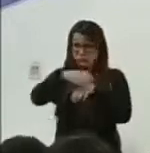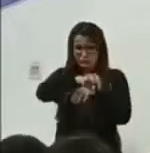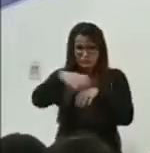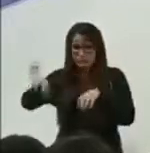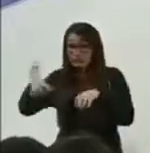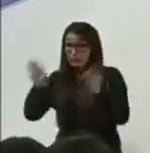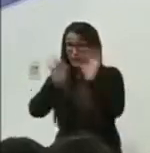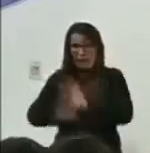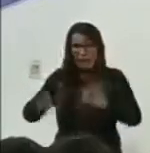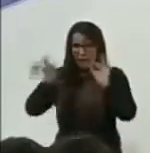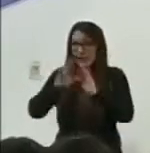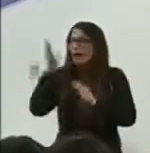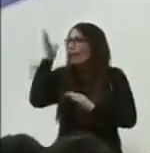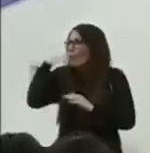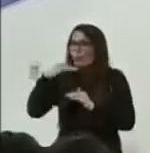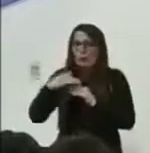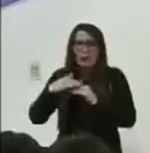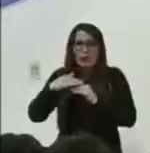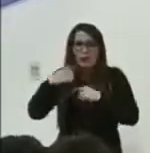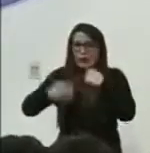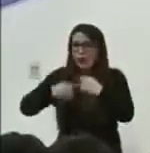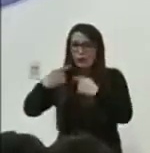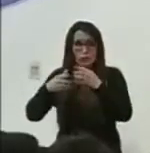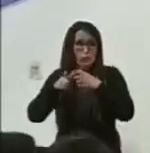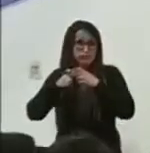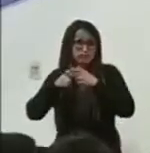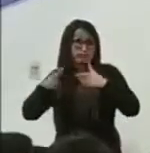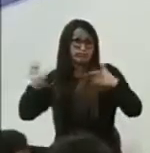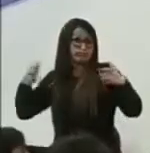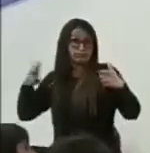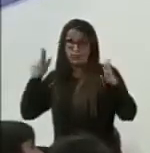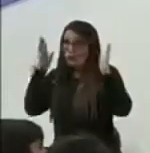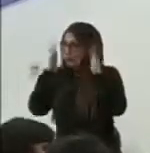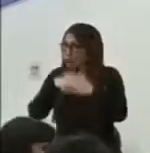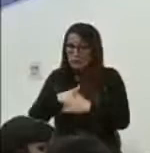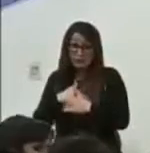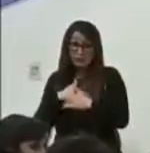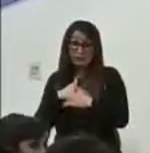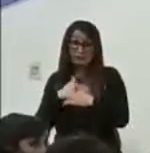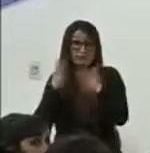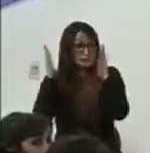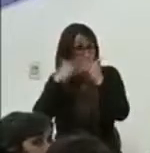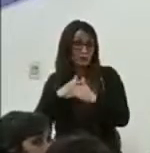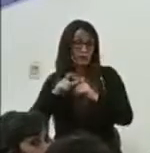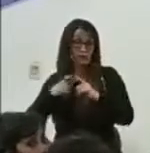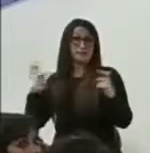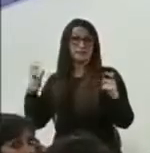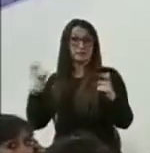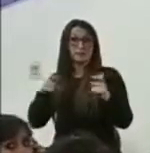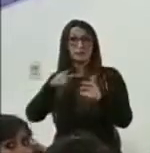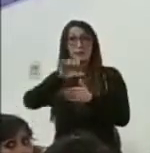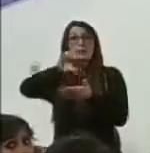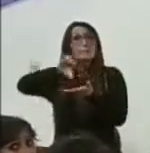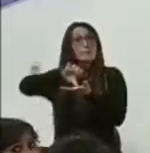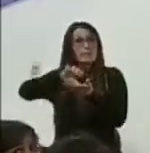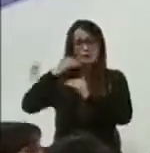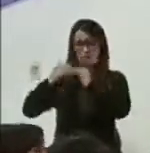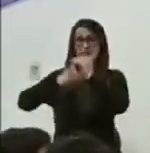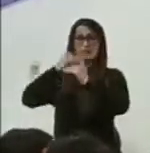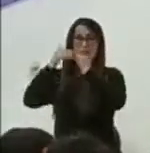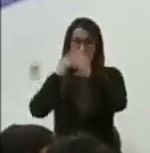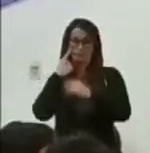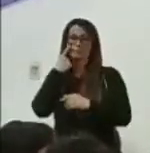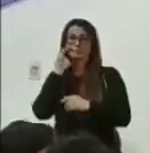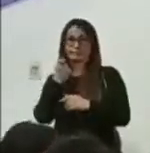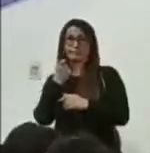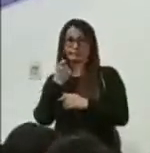riqueza, no vamos a poder crecer. No vamos a poder crecer. Los países desarrollados se están dando cuenta